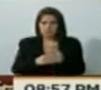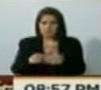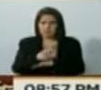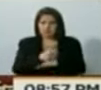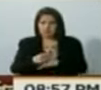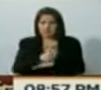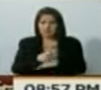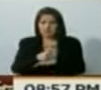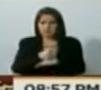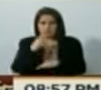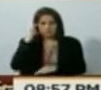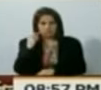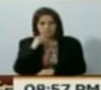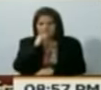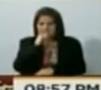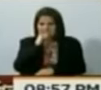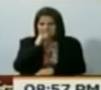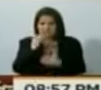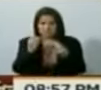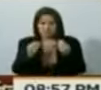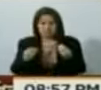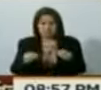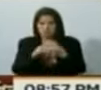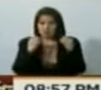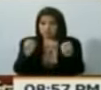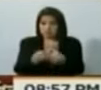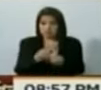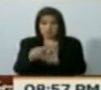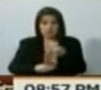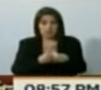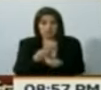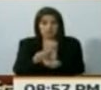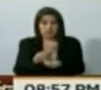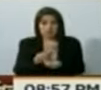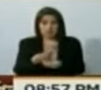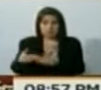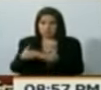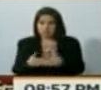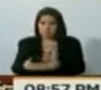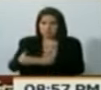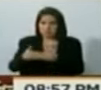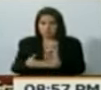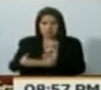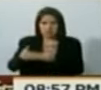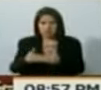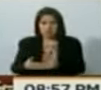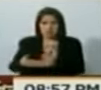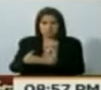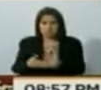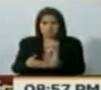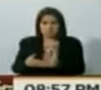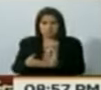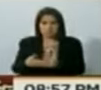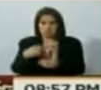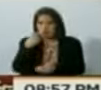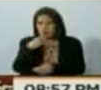nuevas inclusiones en la lista mensual que elabora la Oficina de Control de Bienes Extranjeros de los Estados Unidos, OFAC, por sus siglas en inglés.